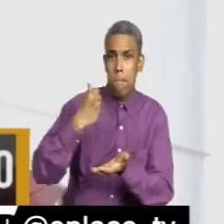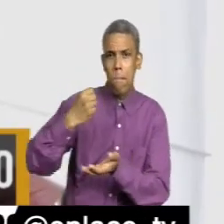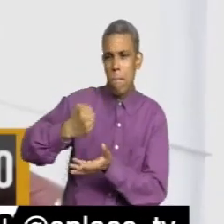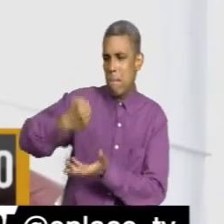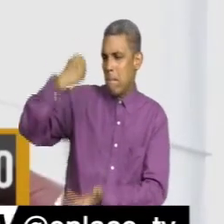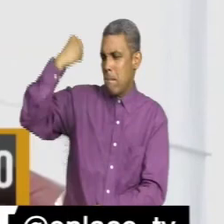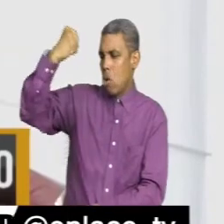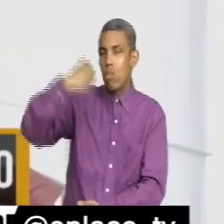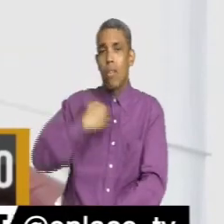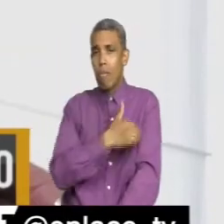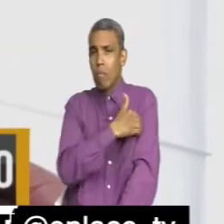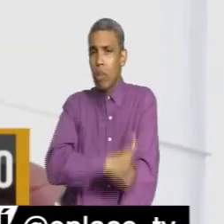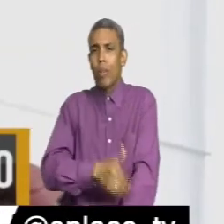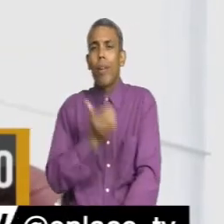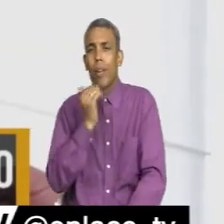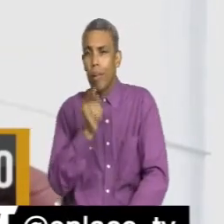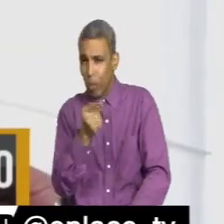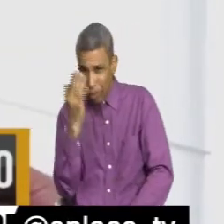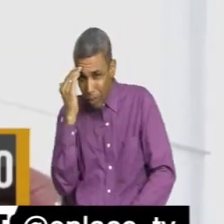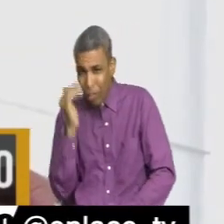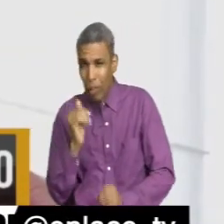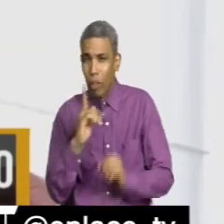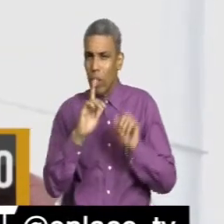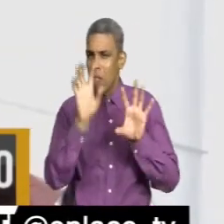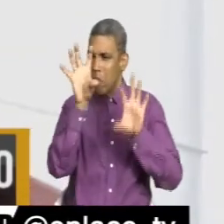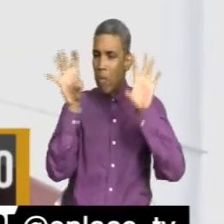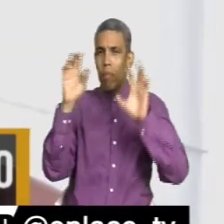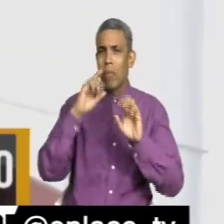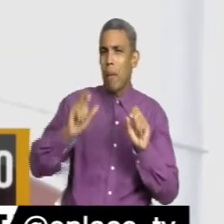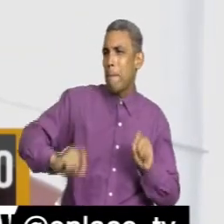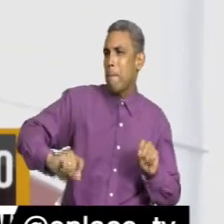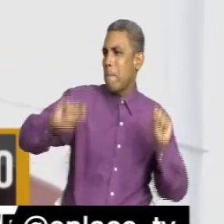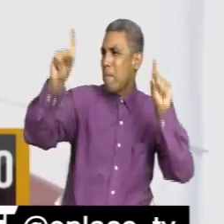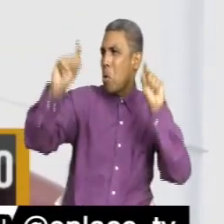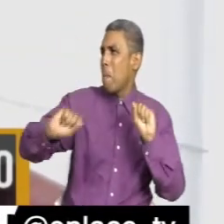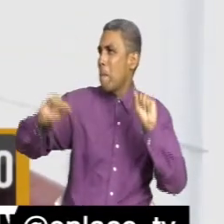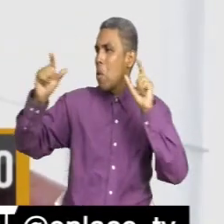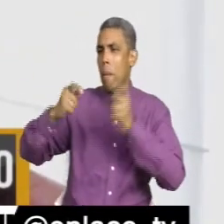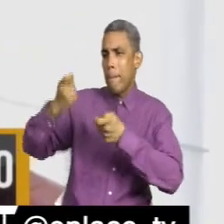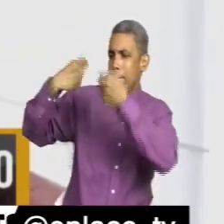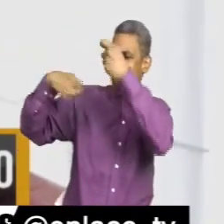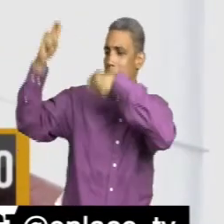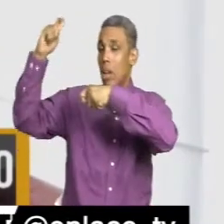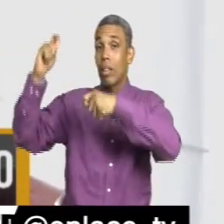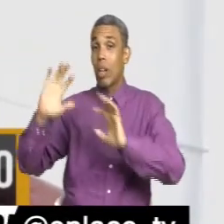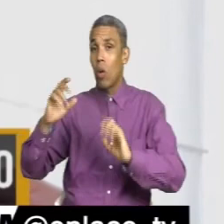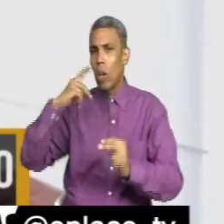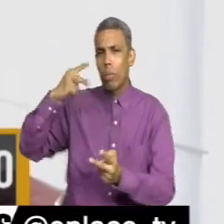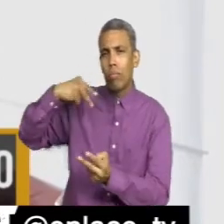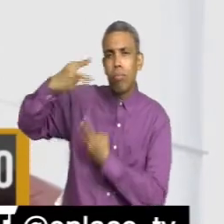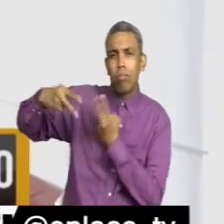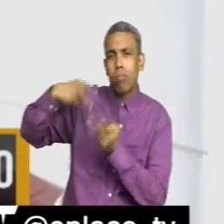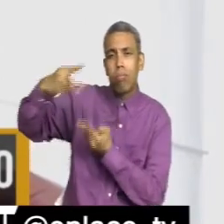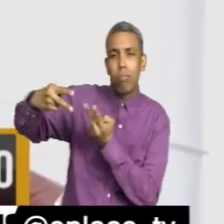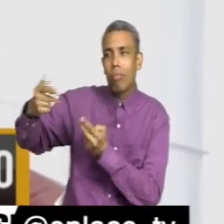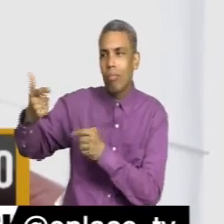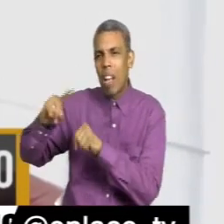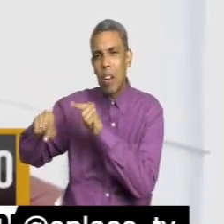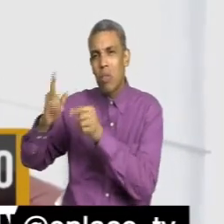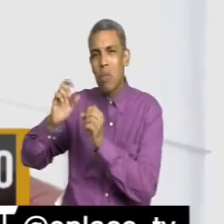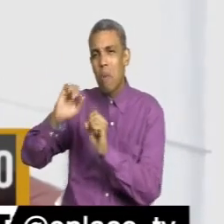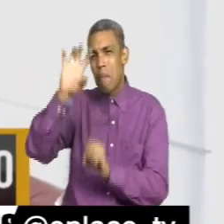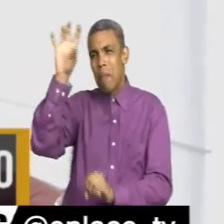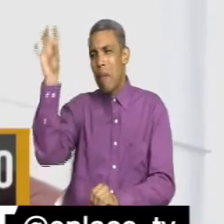exportación e importación, hoy los servicios y el turismo son los que le han venido dando una dinámica al país. Por eso necesitamos fortalecer este turismo y